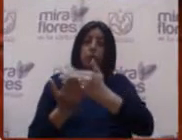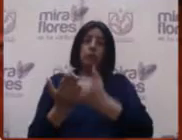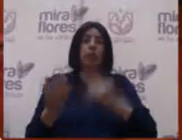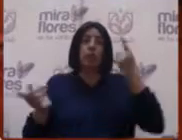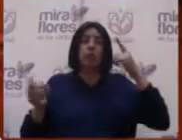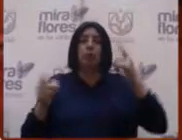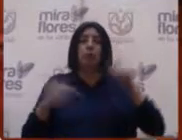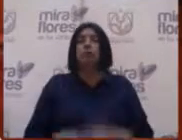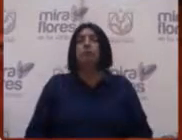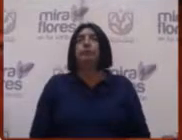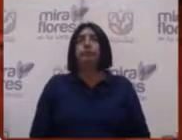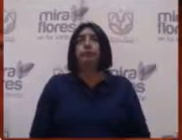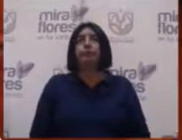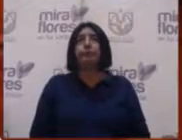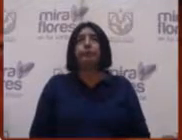acuerdo.